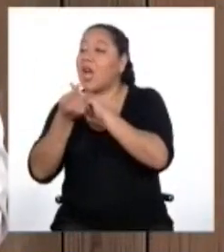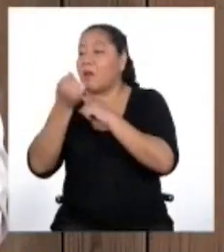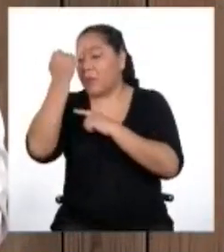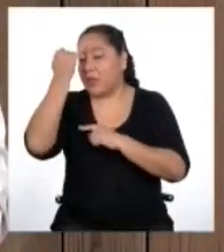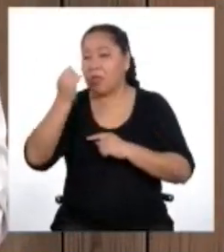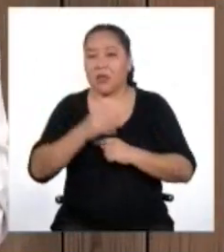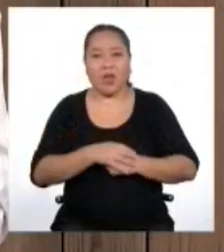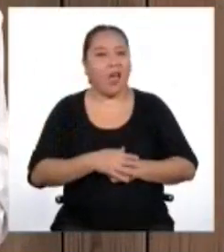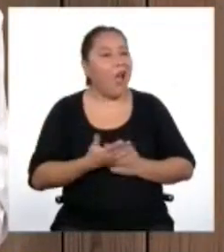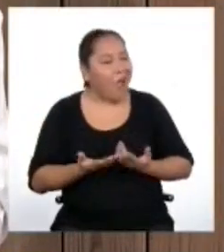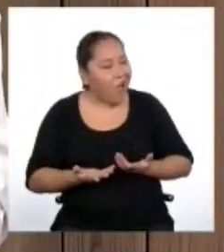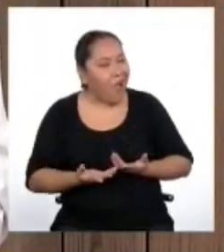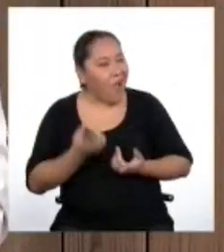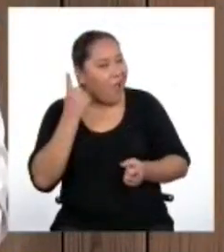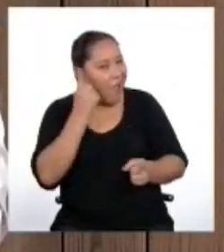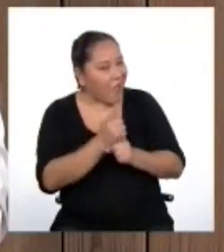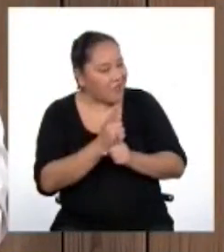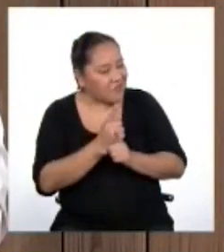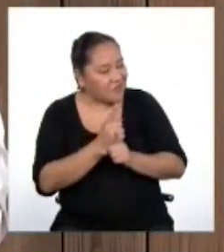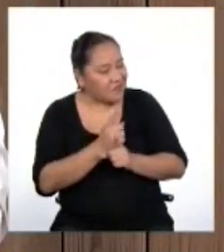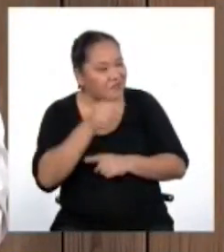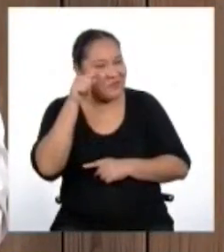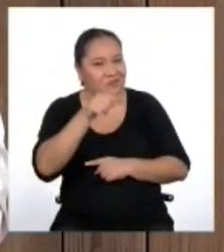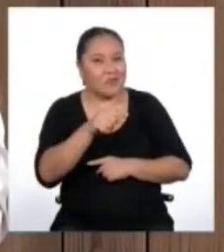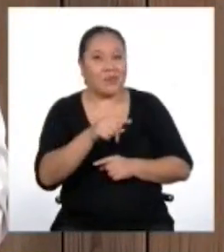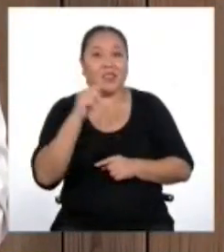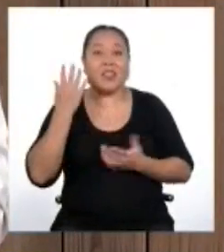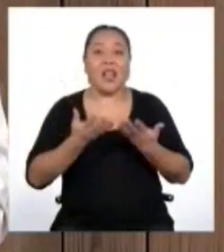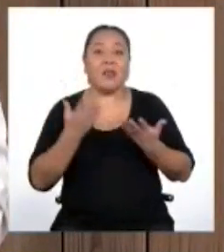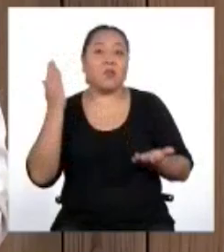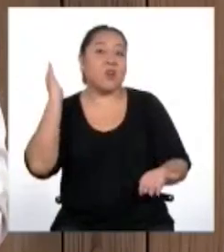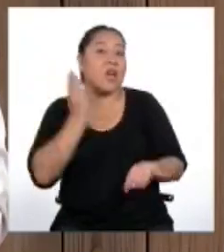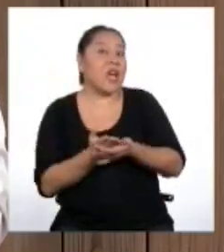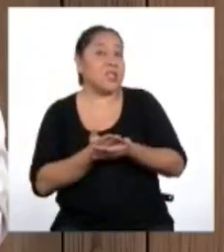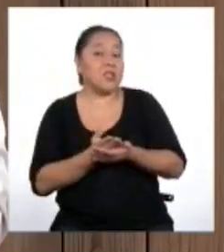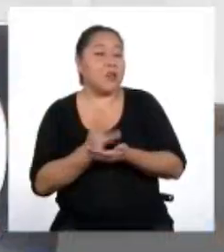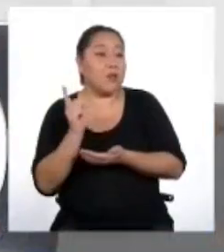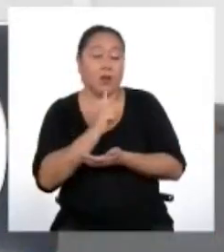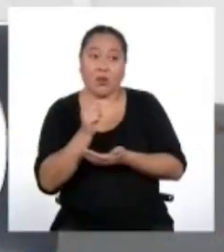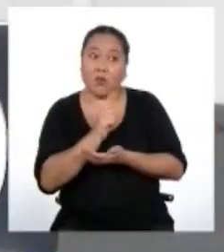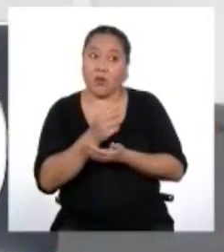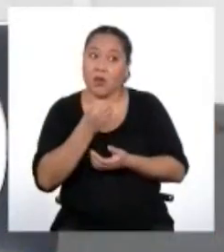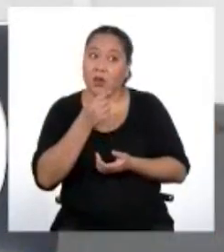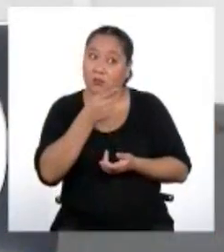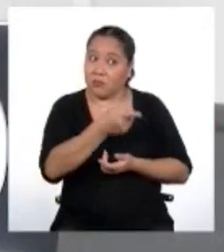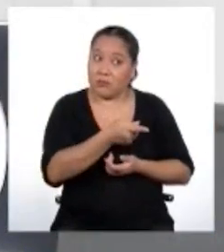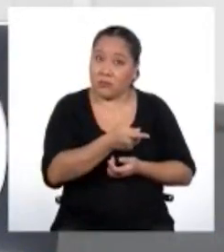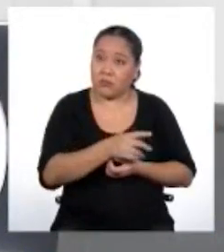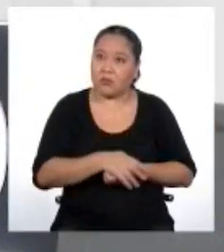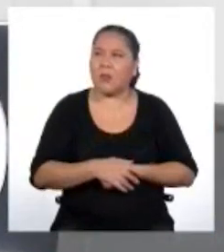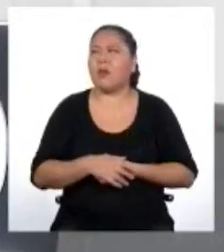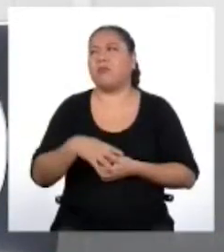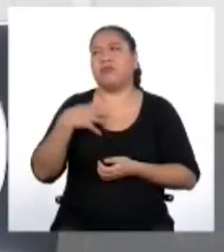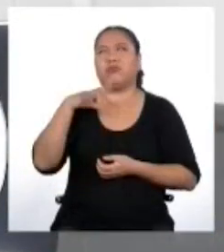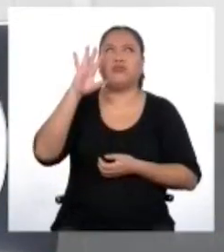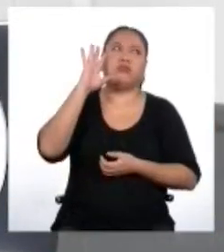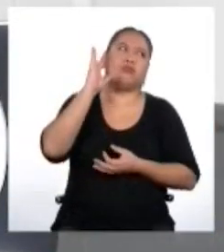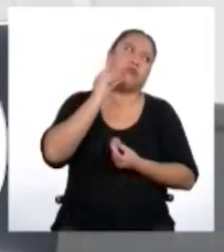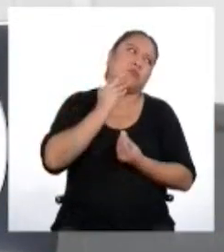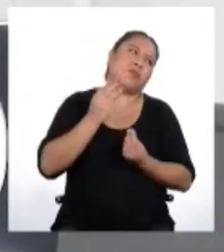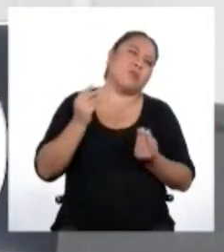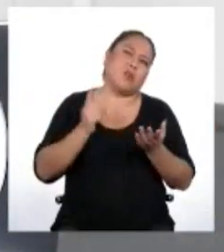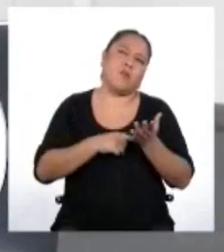seguramente también te ha pasado que te has llevado un castigo que no te merecías. Uf, miles de veces